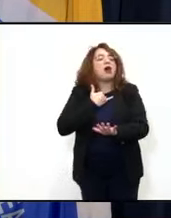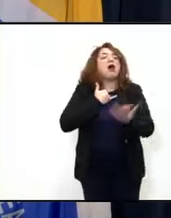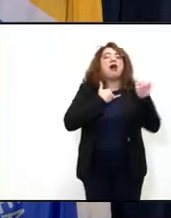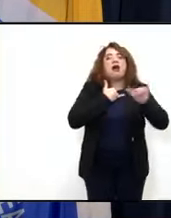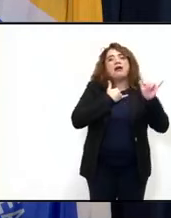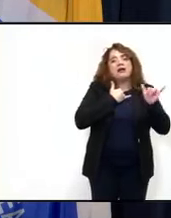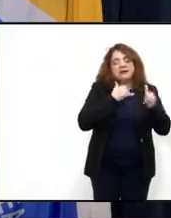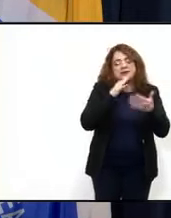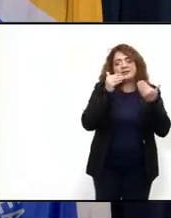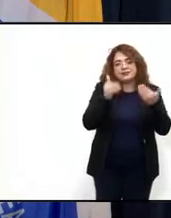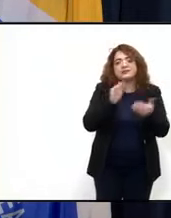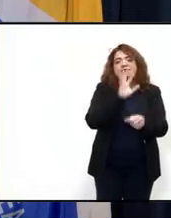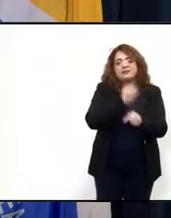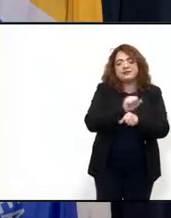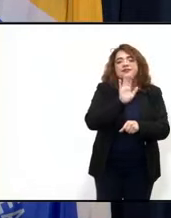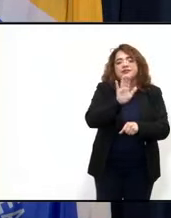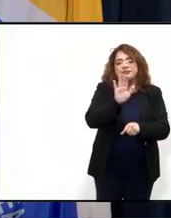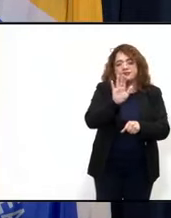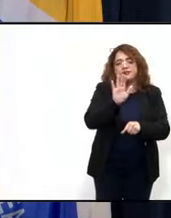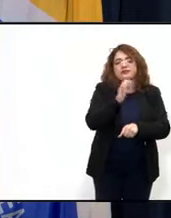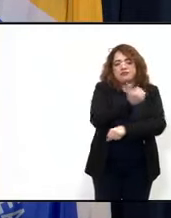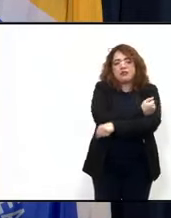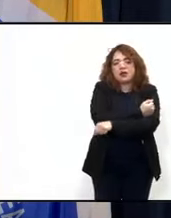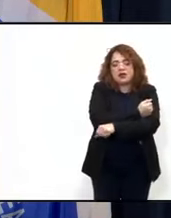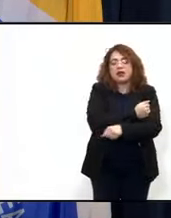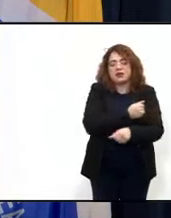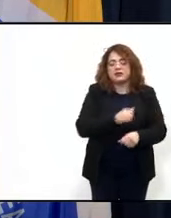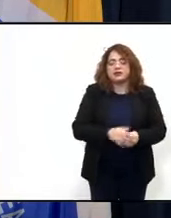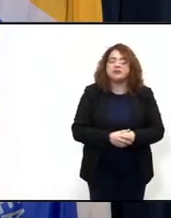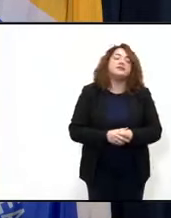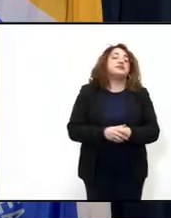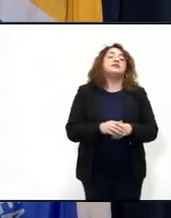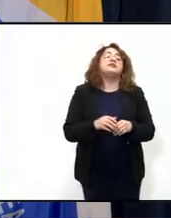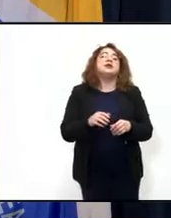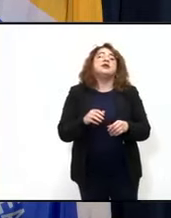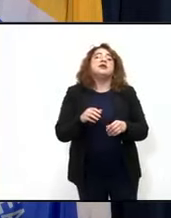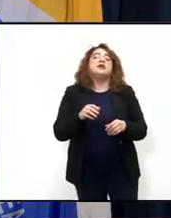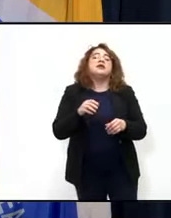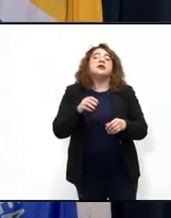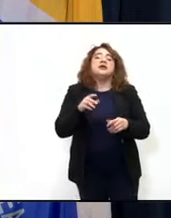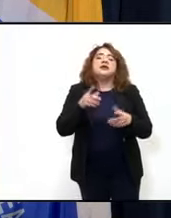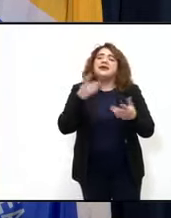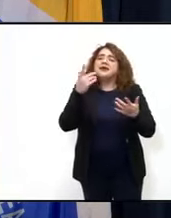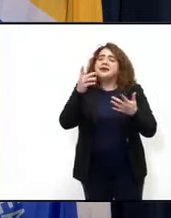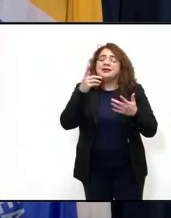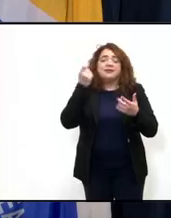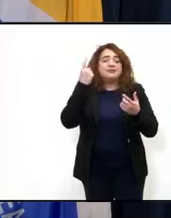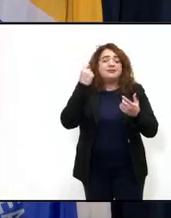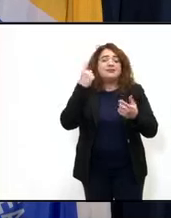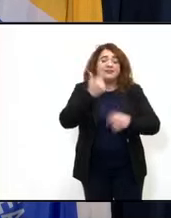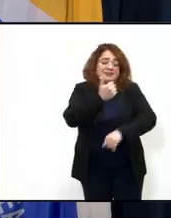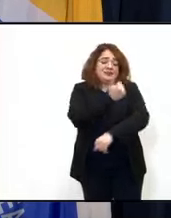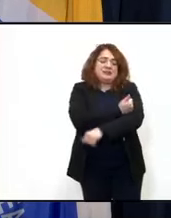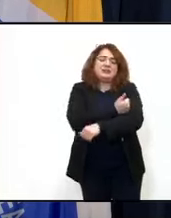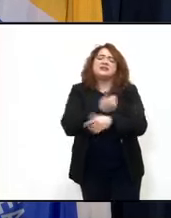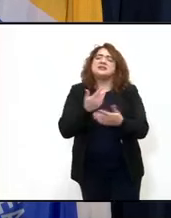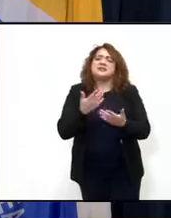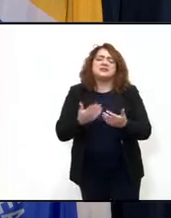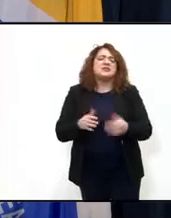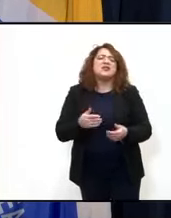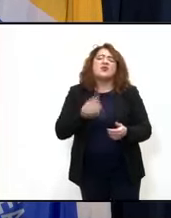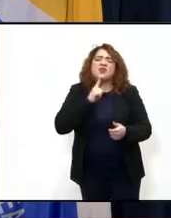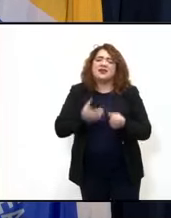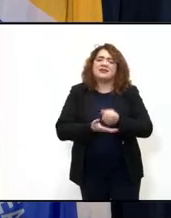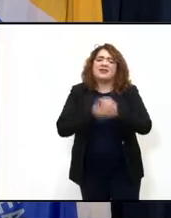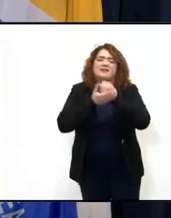llamada. Queremos enfatizar que esas vacunas son seguras, son muy eficaces para prevenir enfermedades y